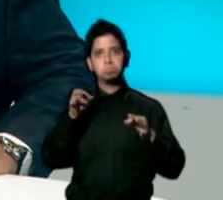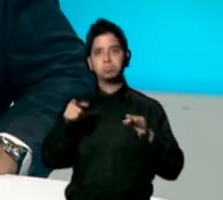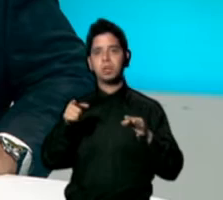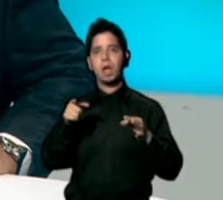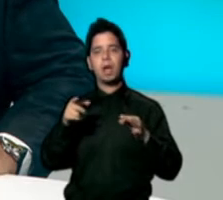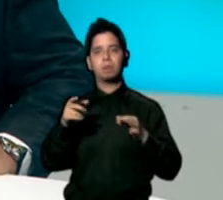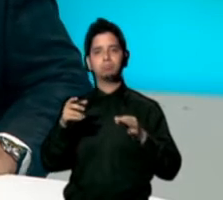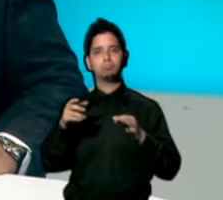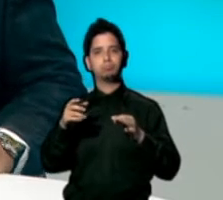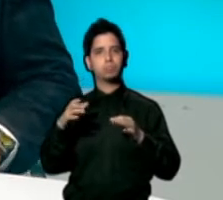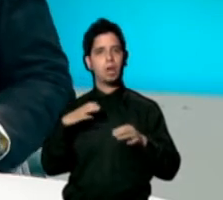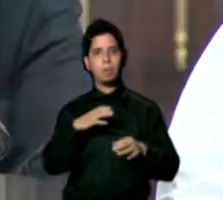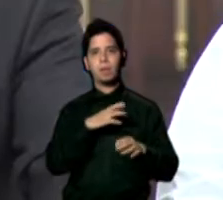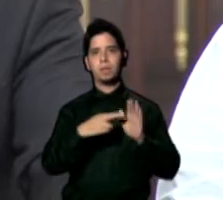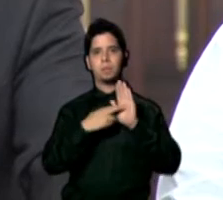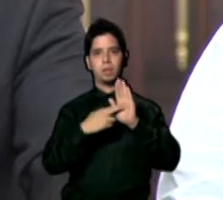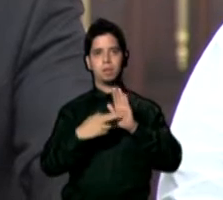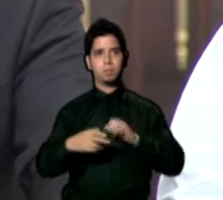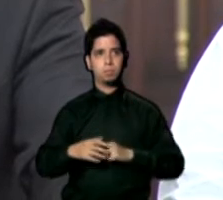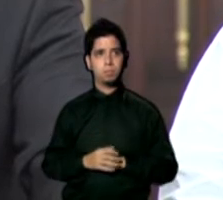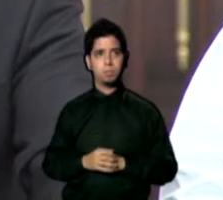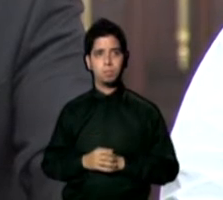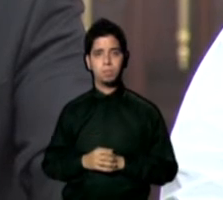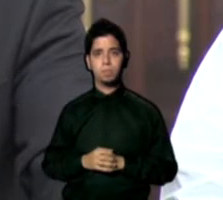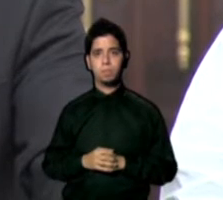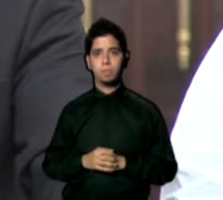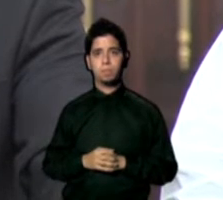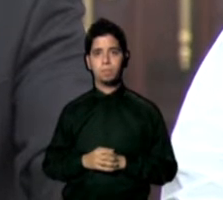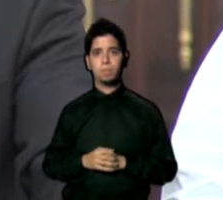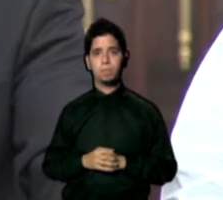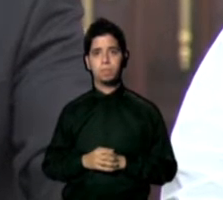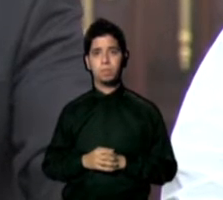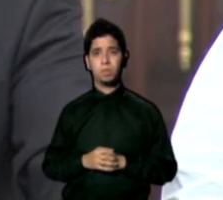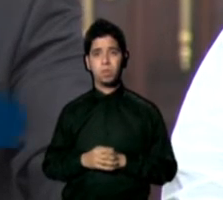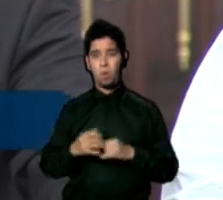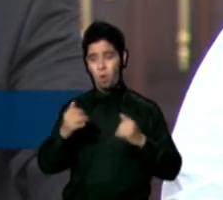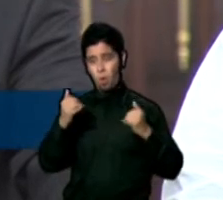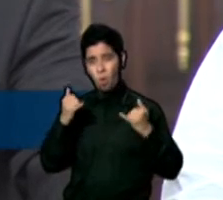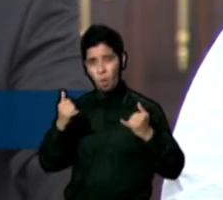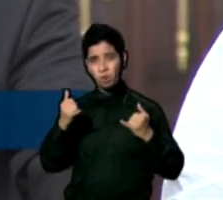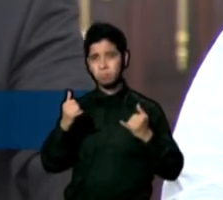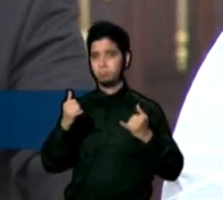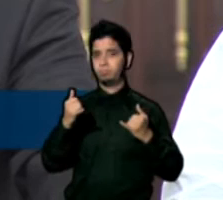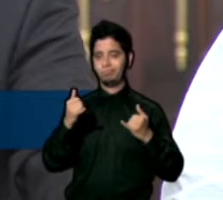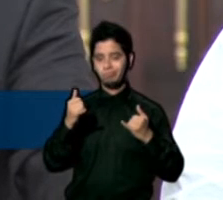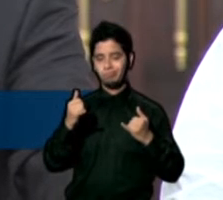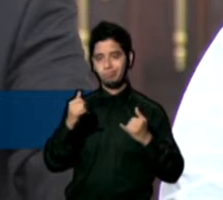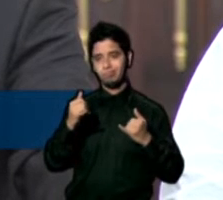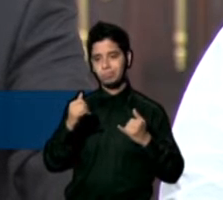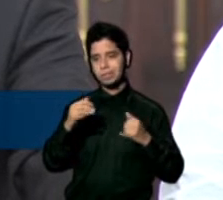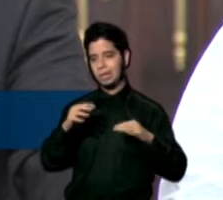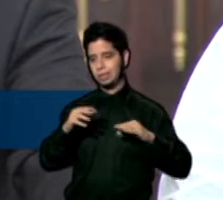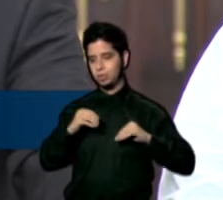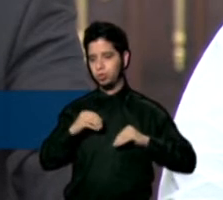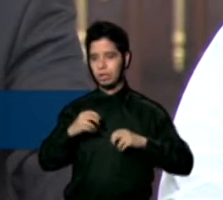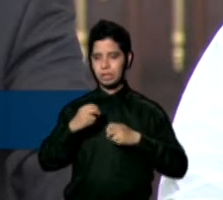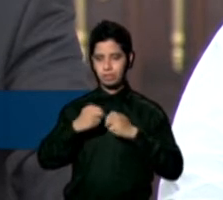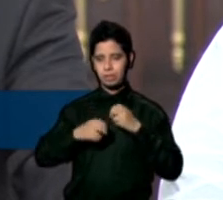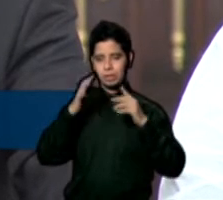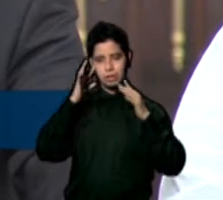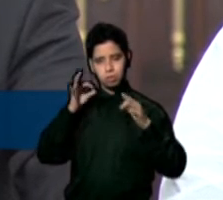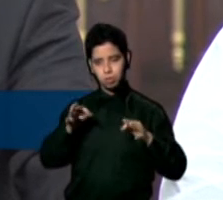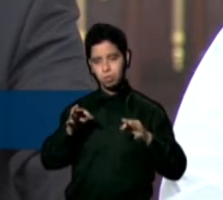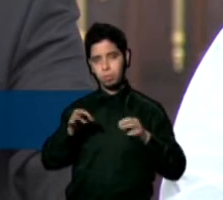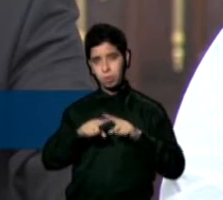de Representantes. Tomo la muy difícil decisión, pero convencido que es lo